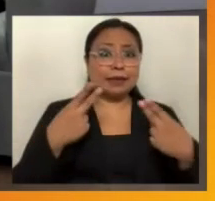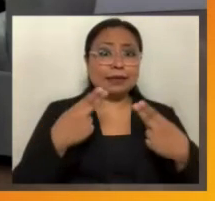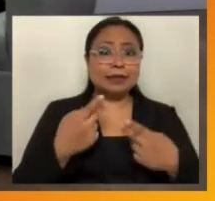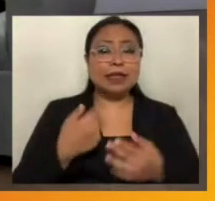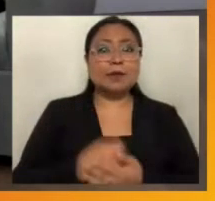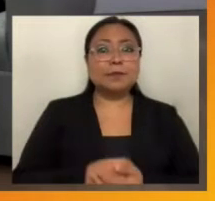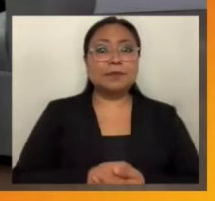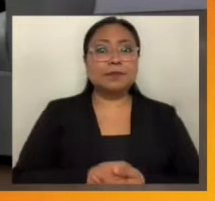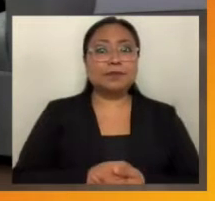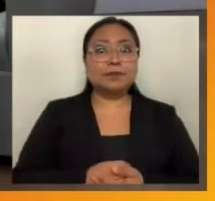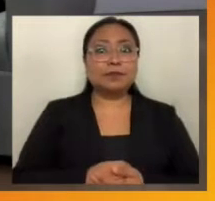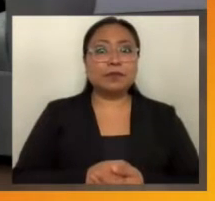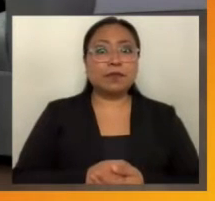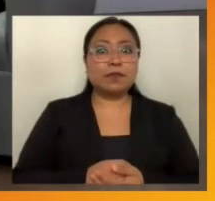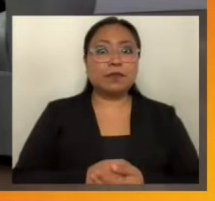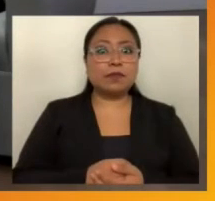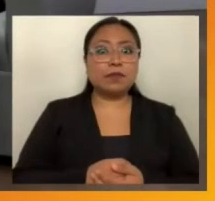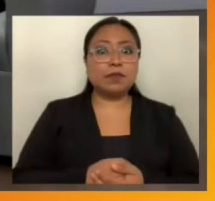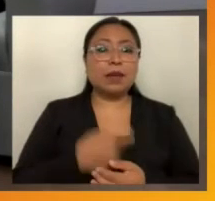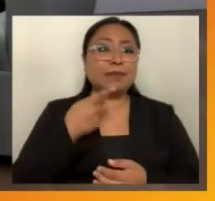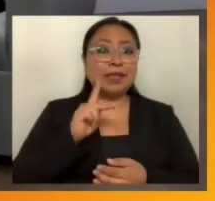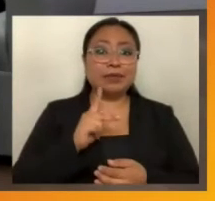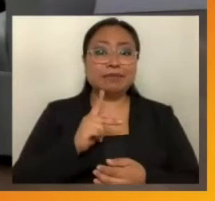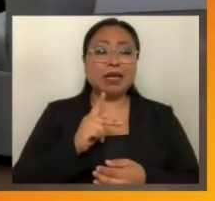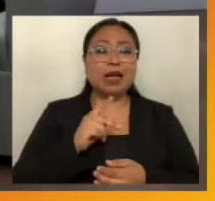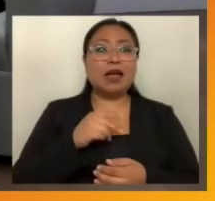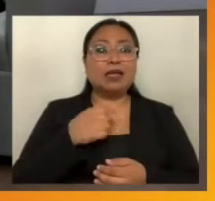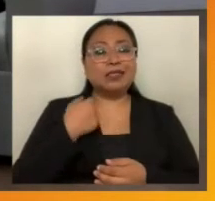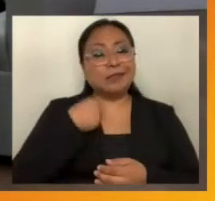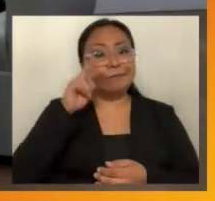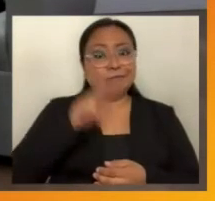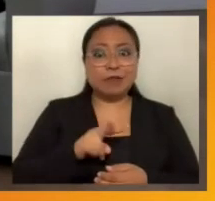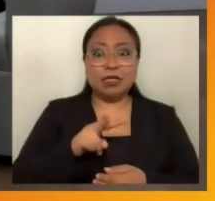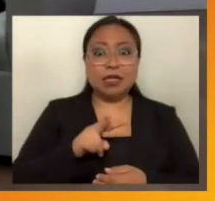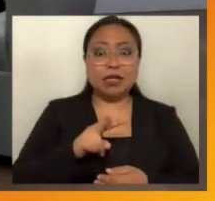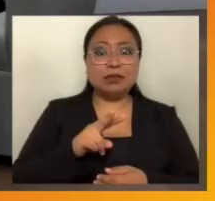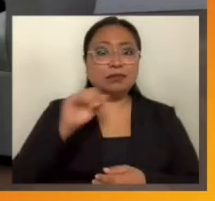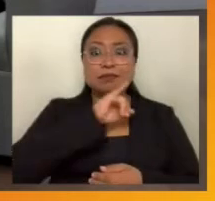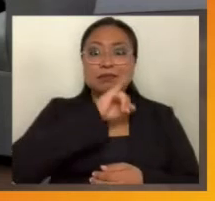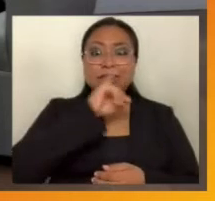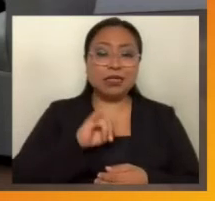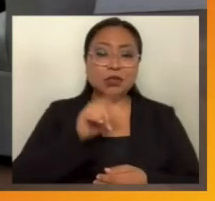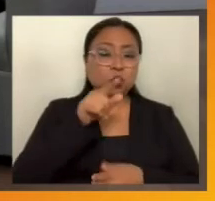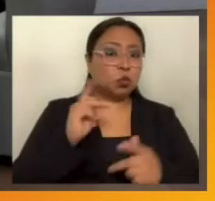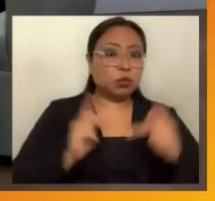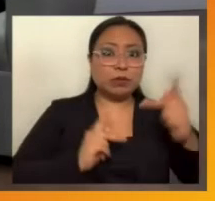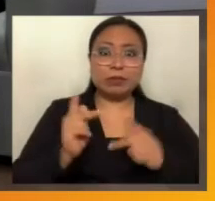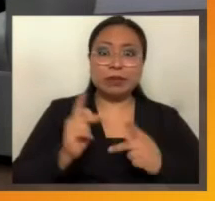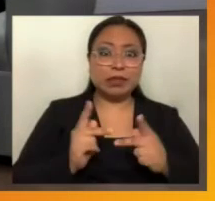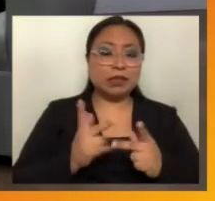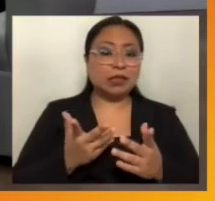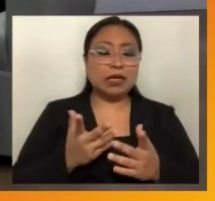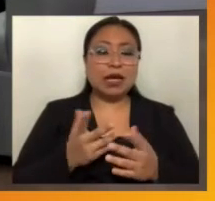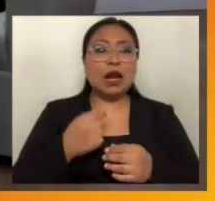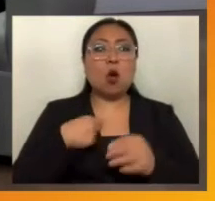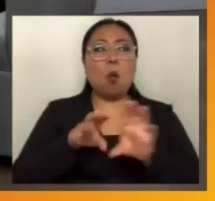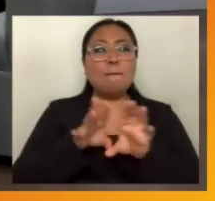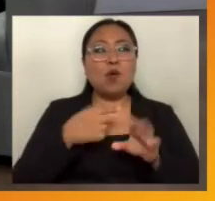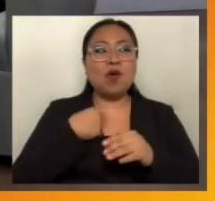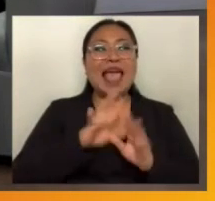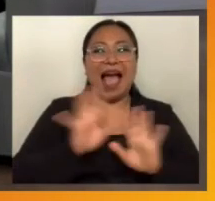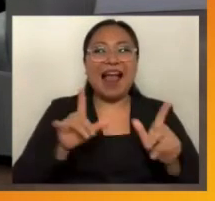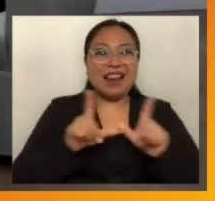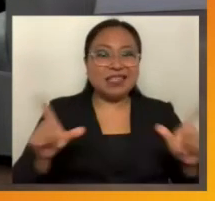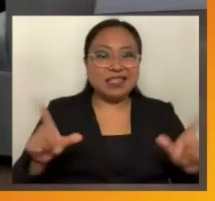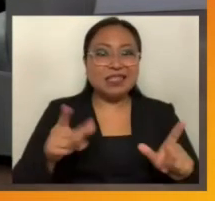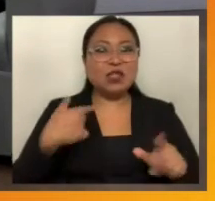definitivamente para ninguna de las dos estás preparada. O sea, sí es un golpe muy fuerte a tu vida, te cambia todo,